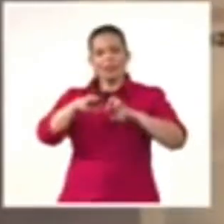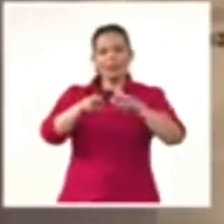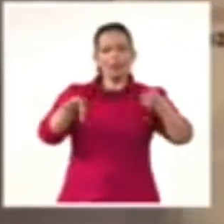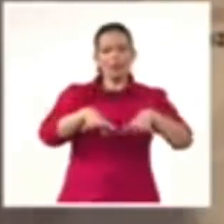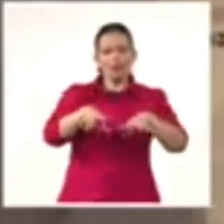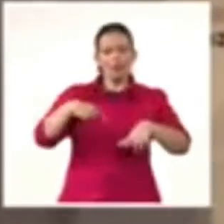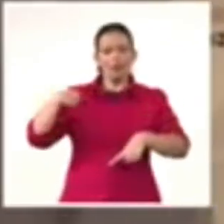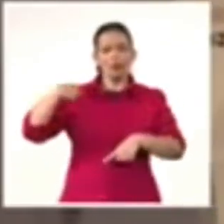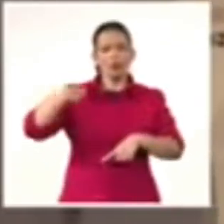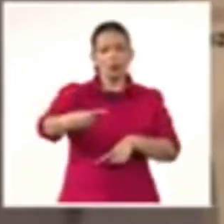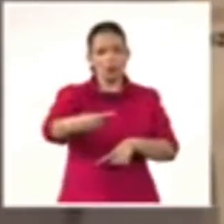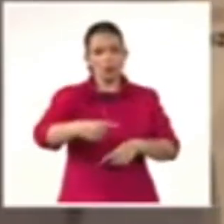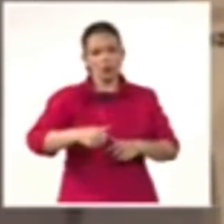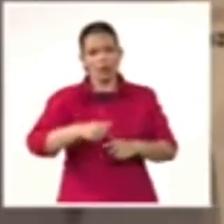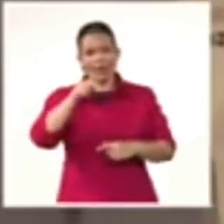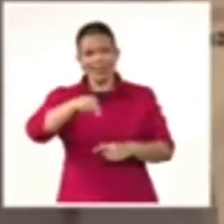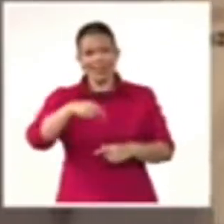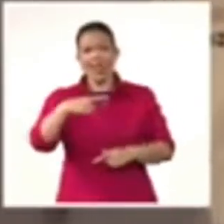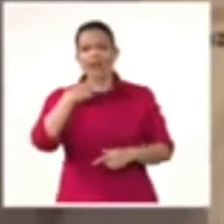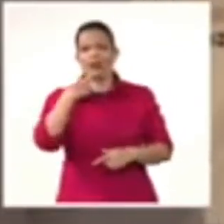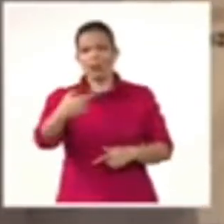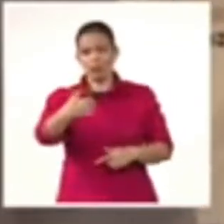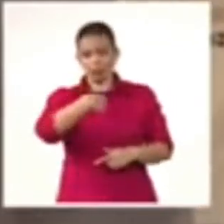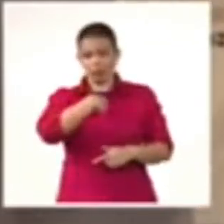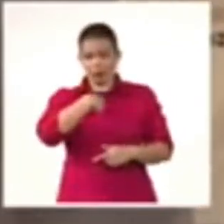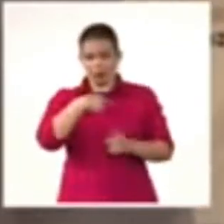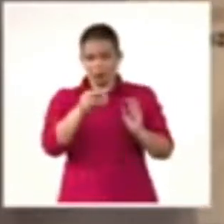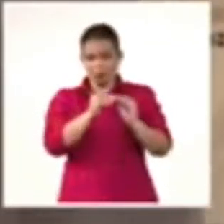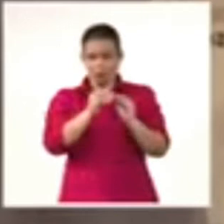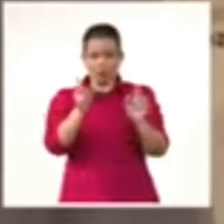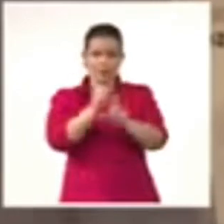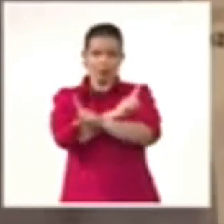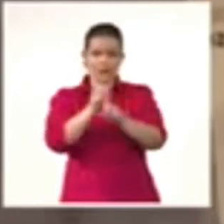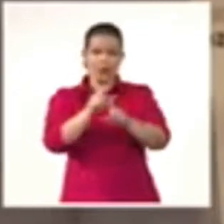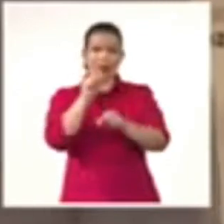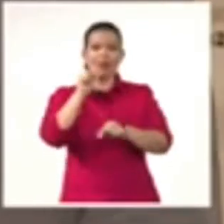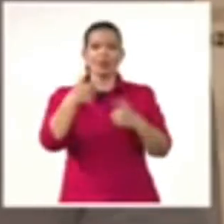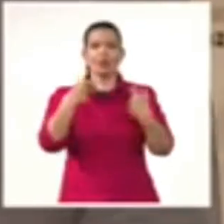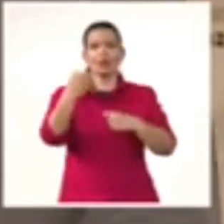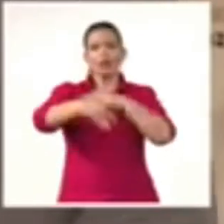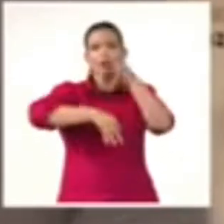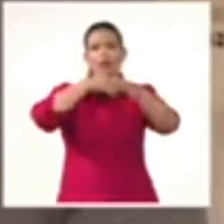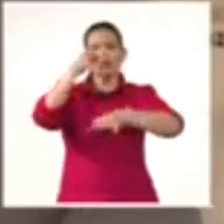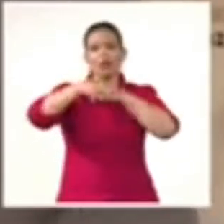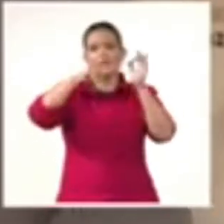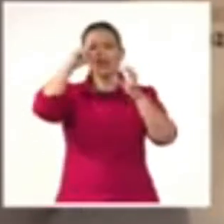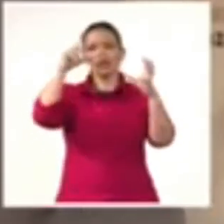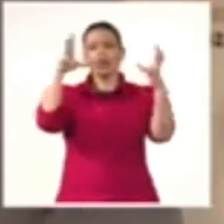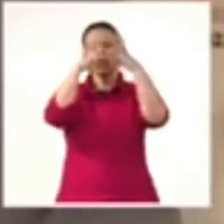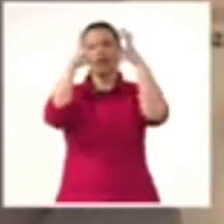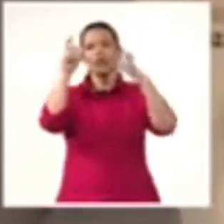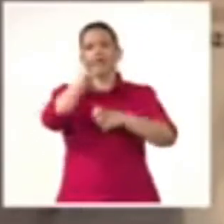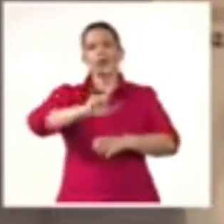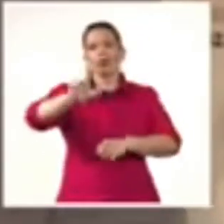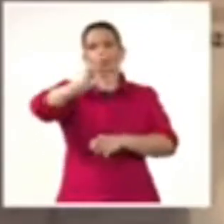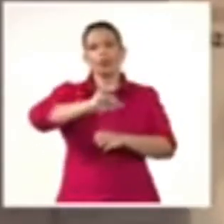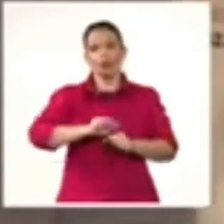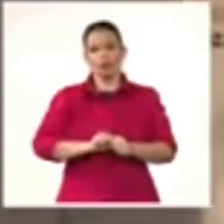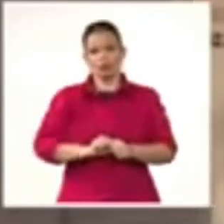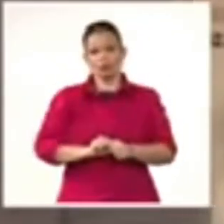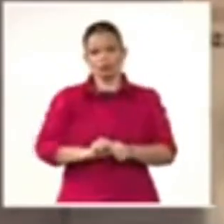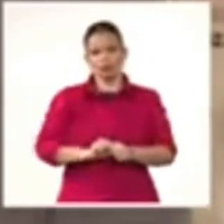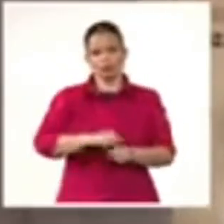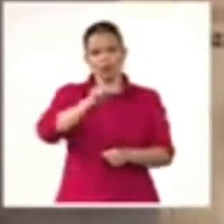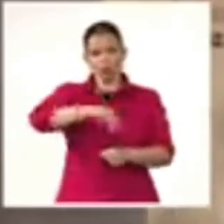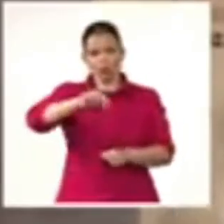a los científicos sociales, a los estudiosos de los procesos revolucionarios, quienes sabrán distinguir mejor que nosotros